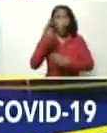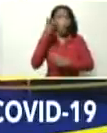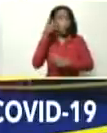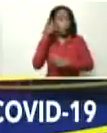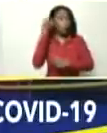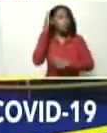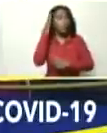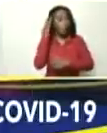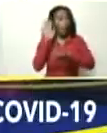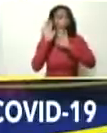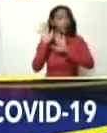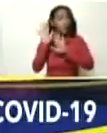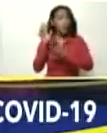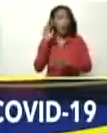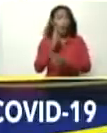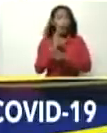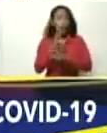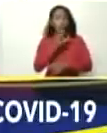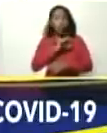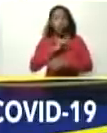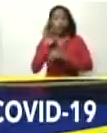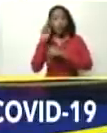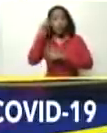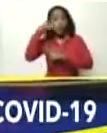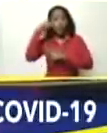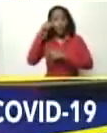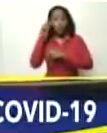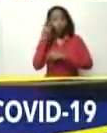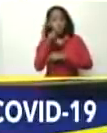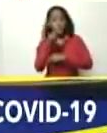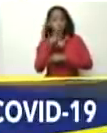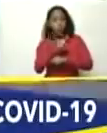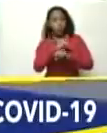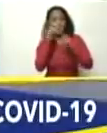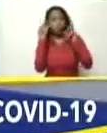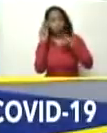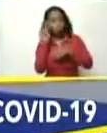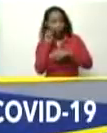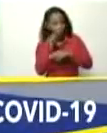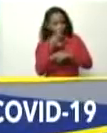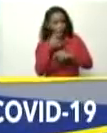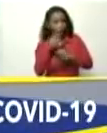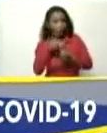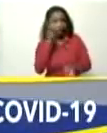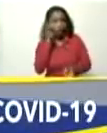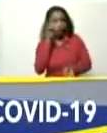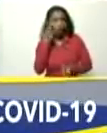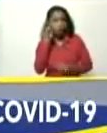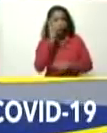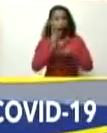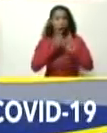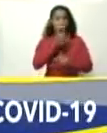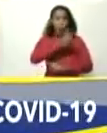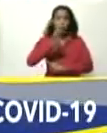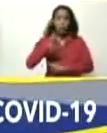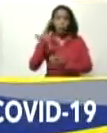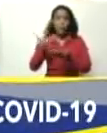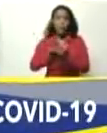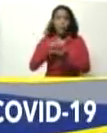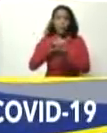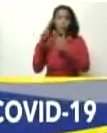así. Por las redes sociales corrieron videos, bueno, impresionantes. Alguna gente que en Miami vive,